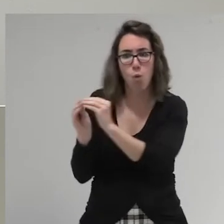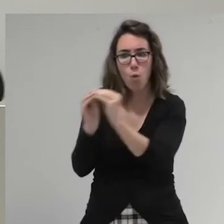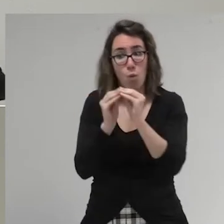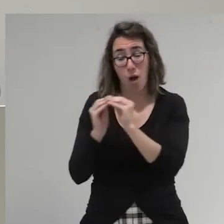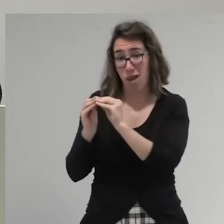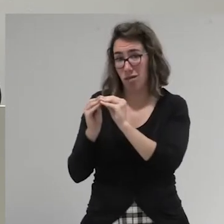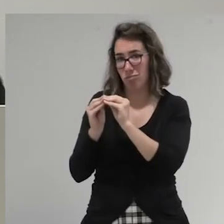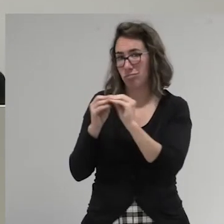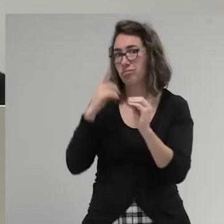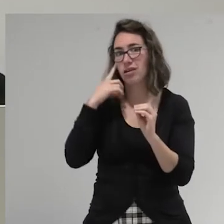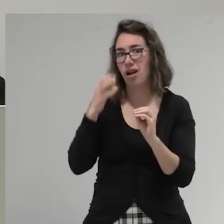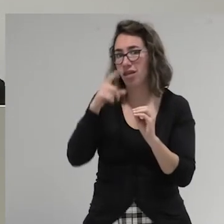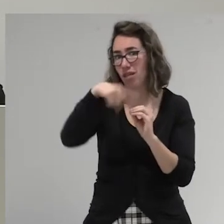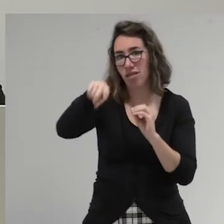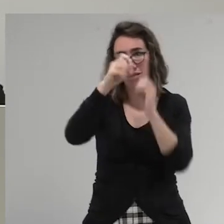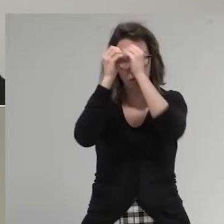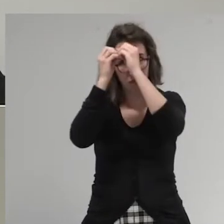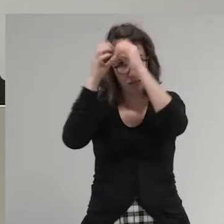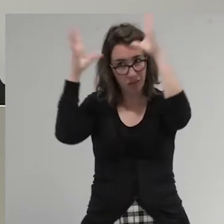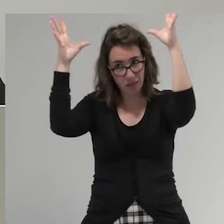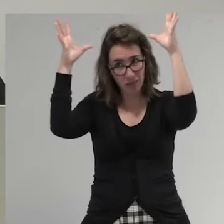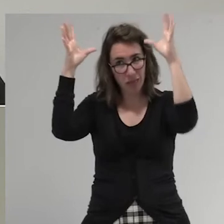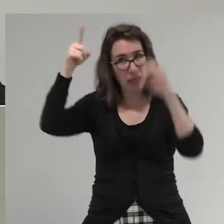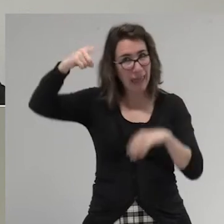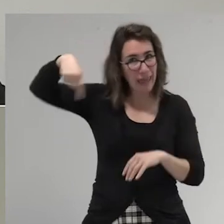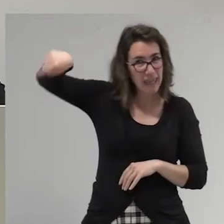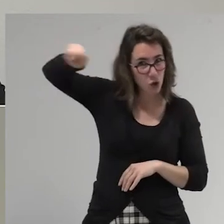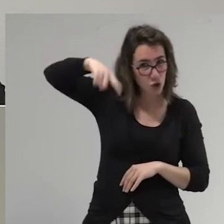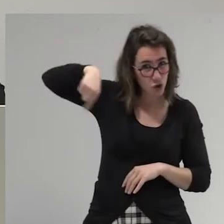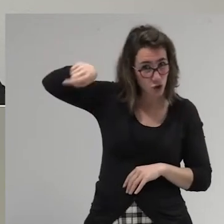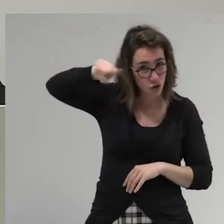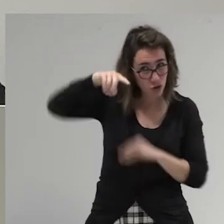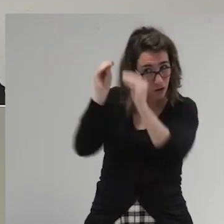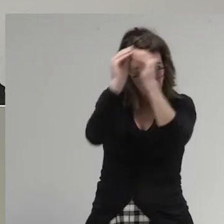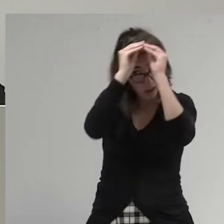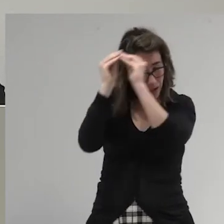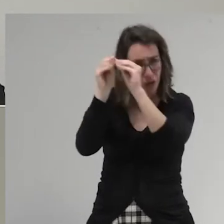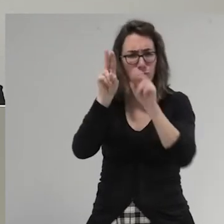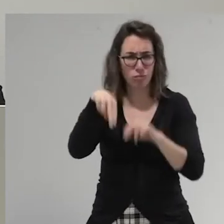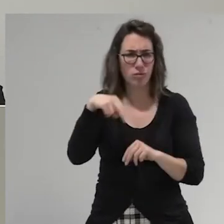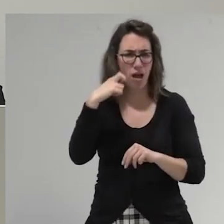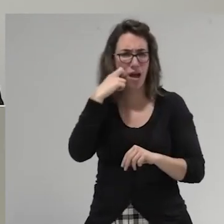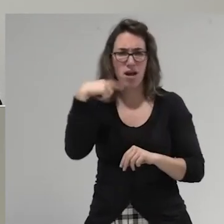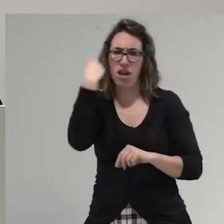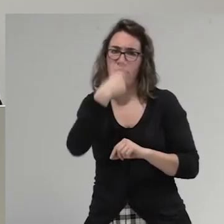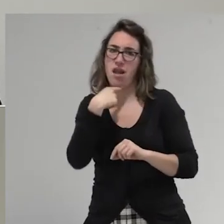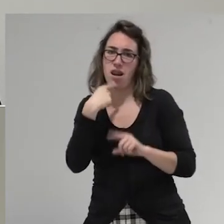es una construcción demasiado homogénea de ellos y es una construcción racial.